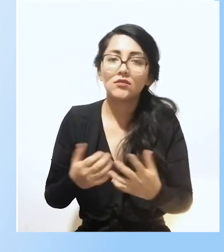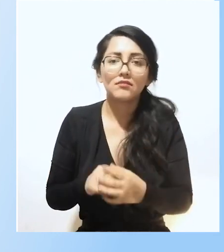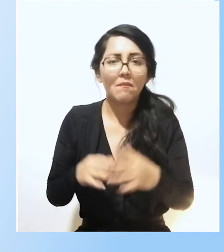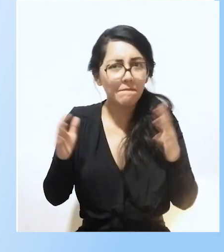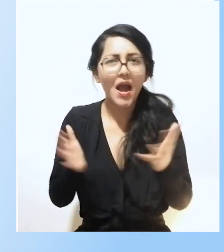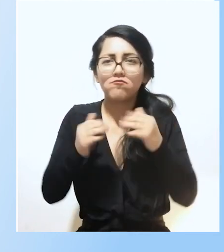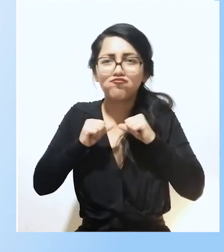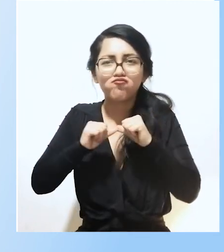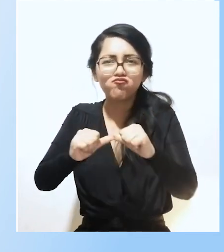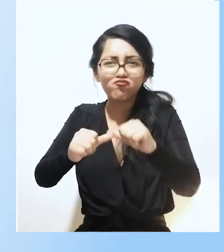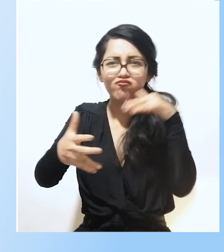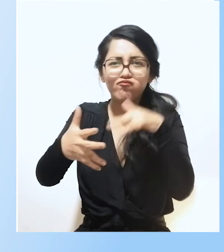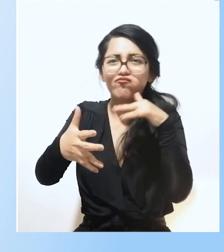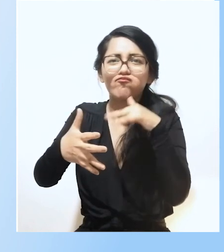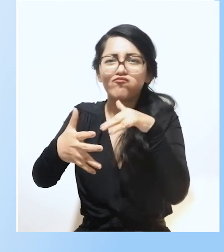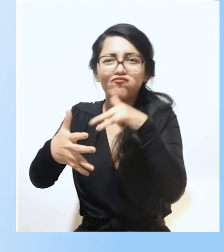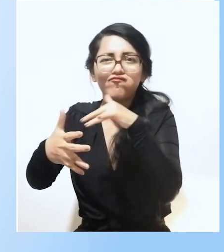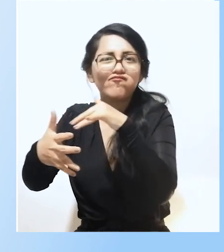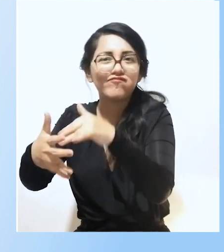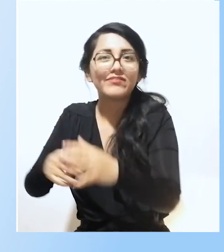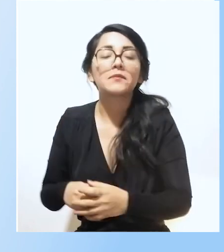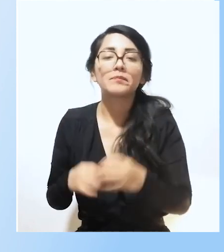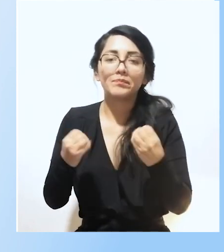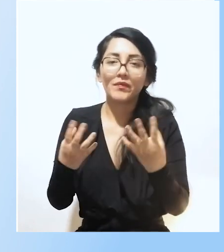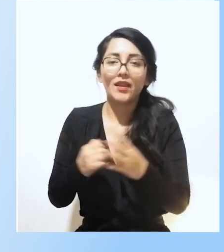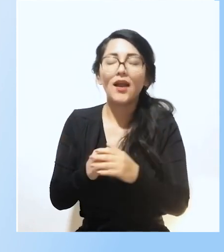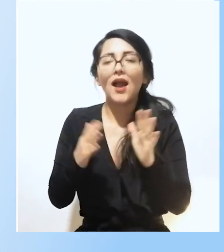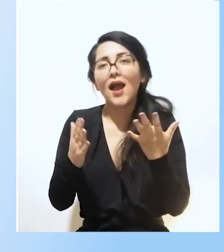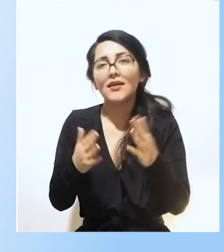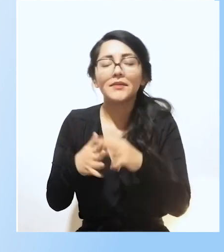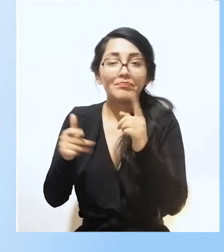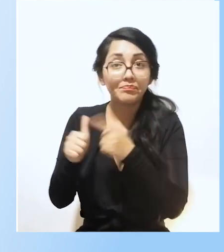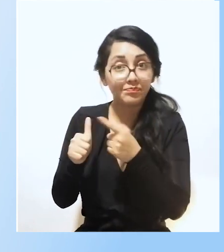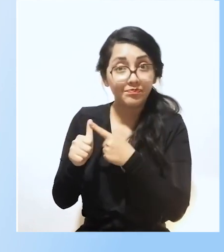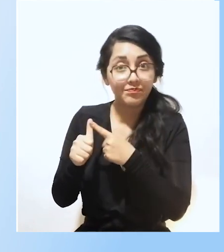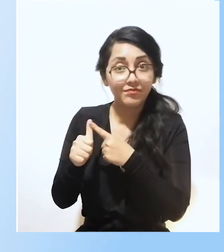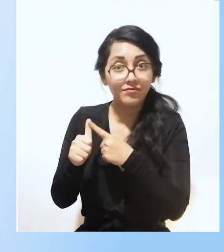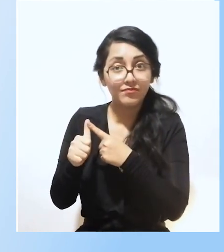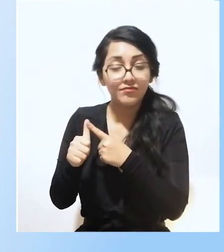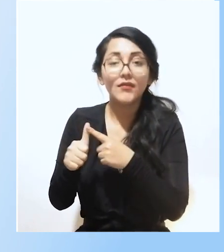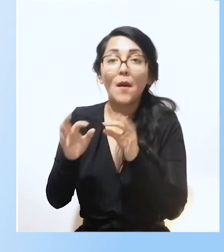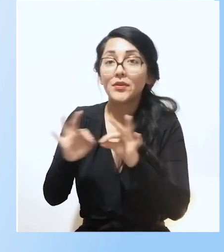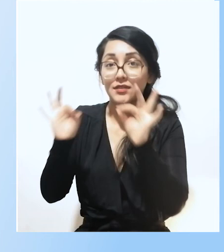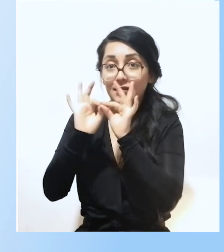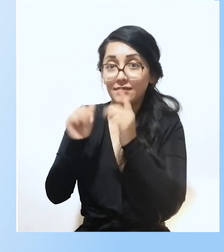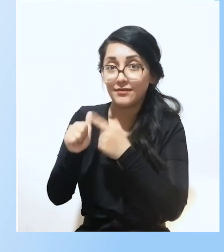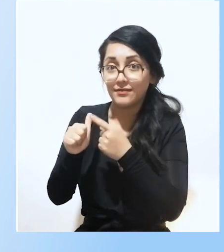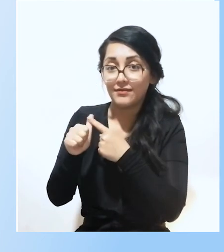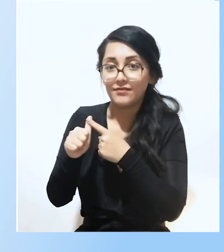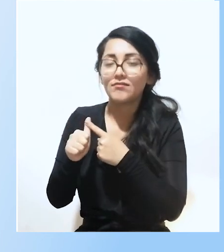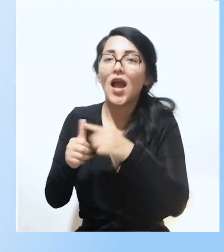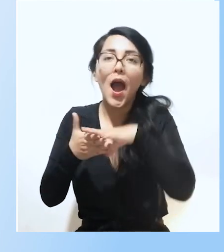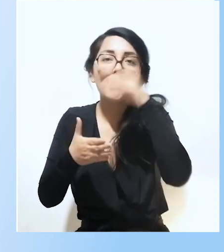formación continua, toda una vida. Entonces aquí hay varias máximas, ¿no? La primera es el que se aprende